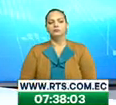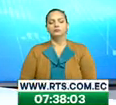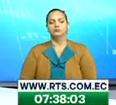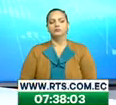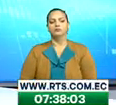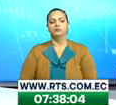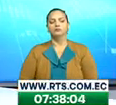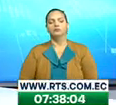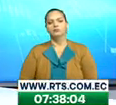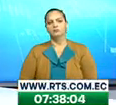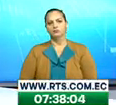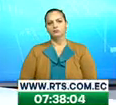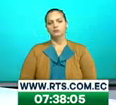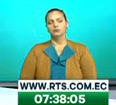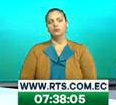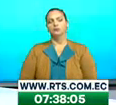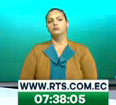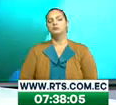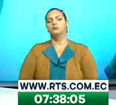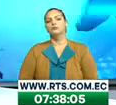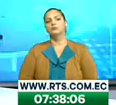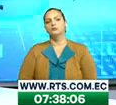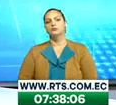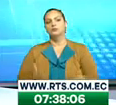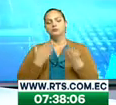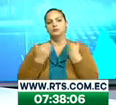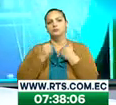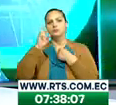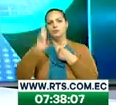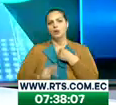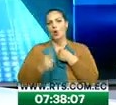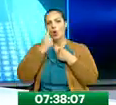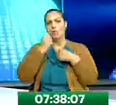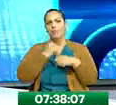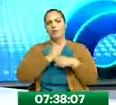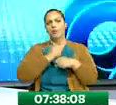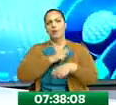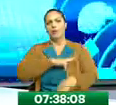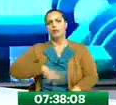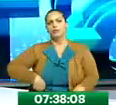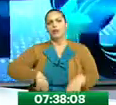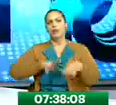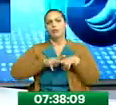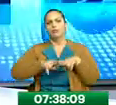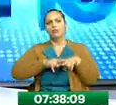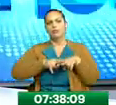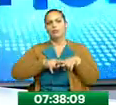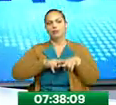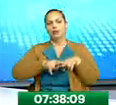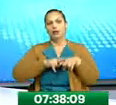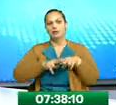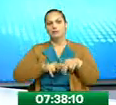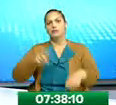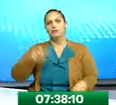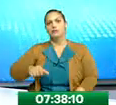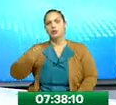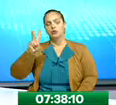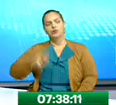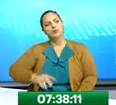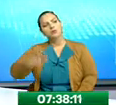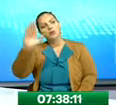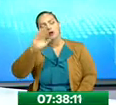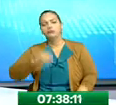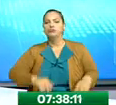varias puñaladas a un taxista informal en el sur de Guayaquil. Según la policía, los autores del crimen se hicieron pasar por